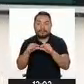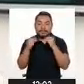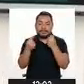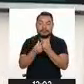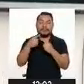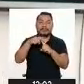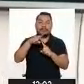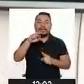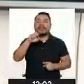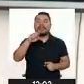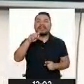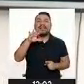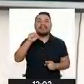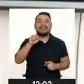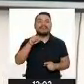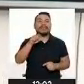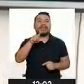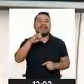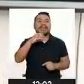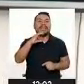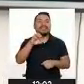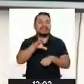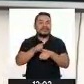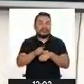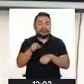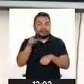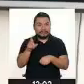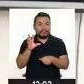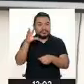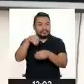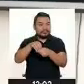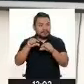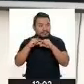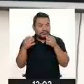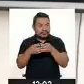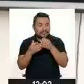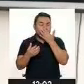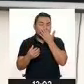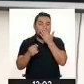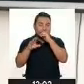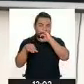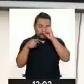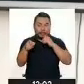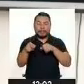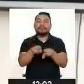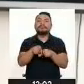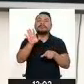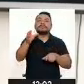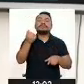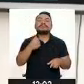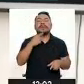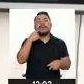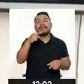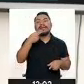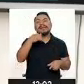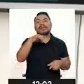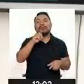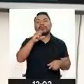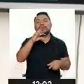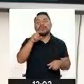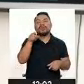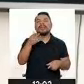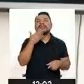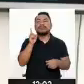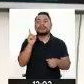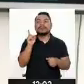Los Tratantes del Lince, la misma que también forma parte, nos decía, de la facción de los Hijos de Dios, y esta